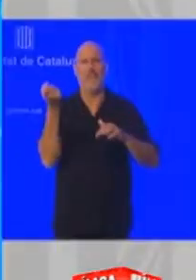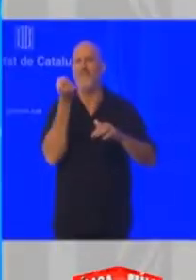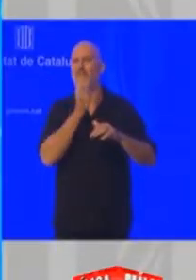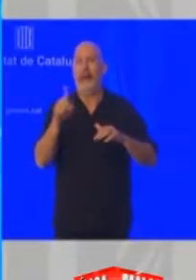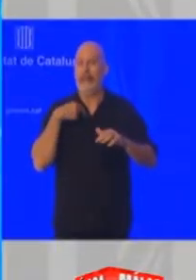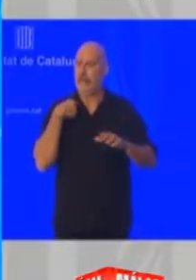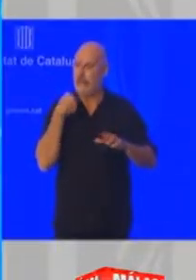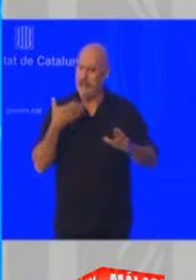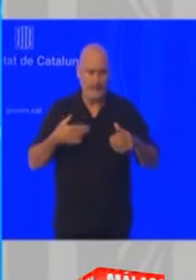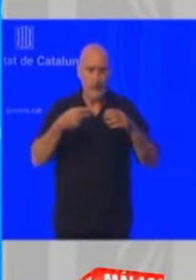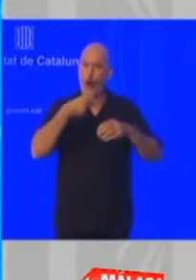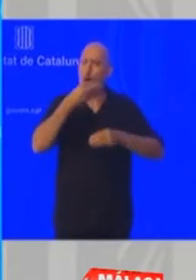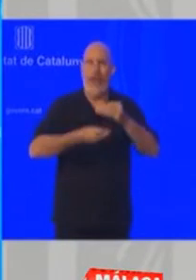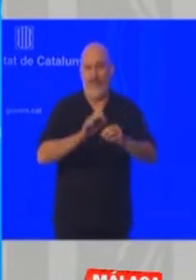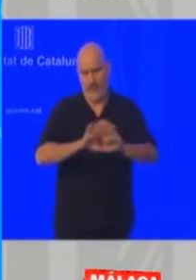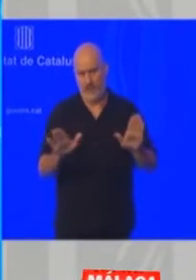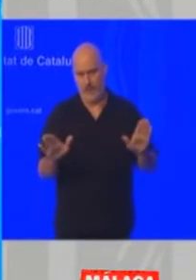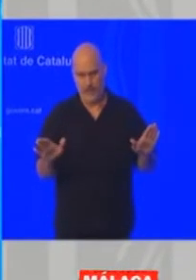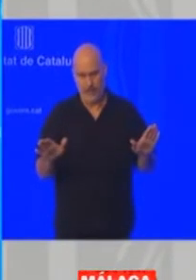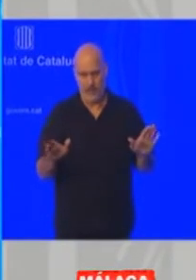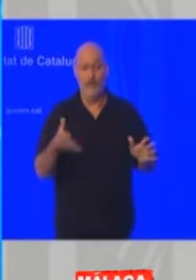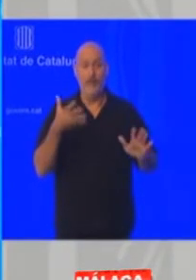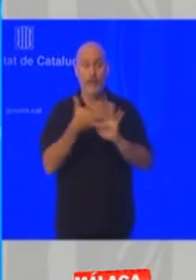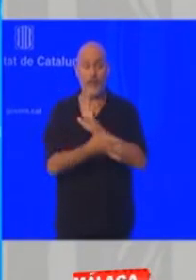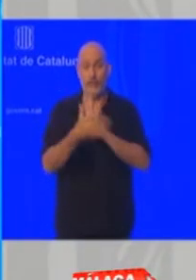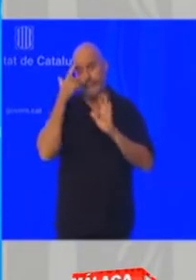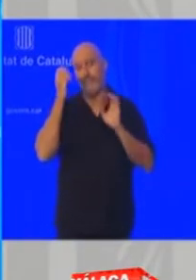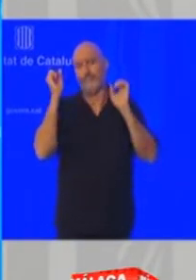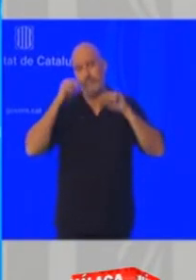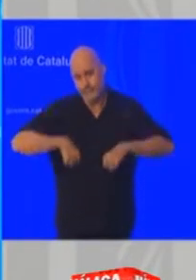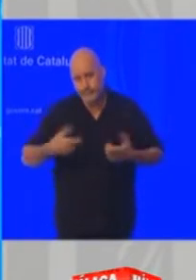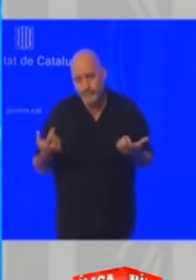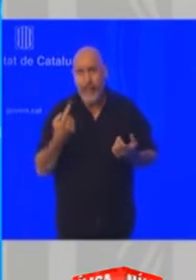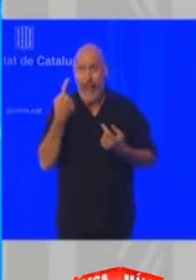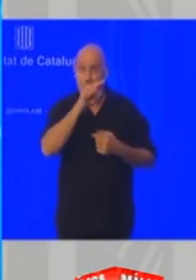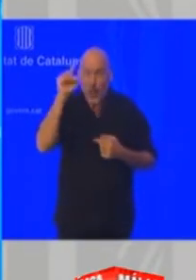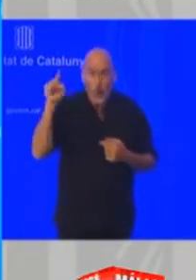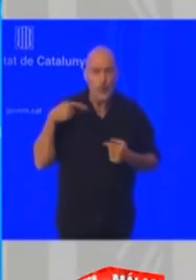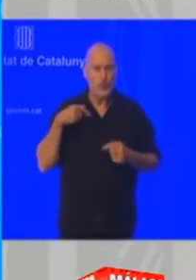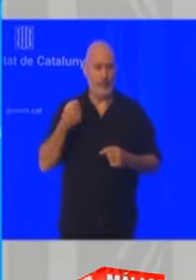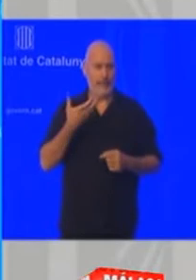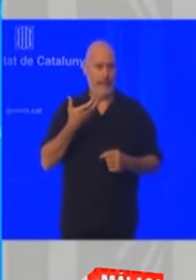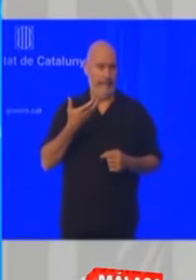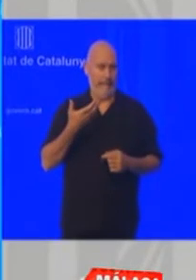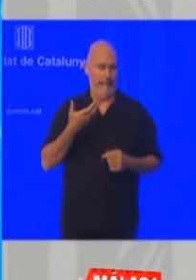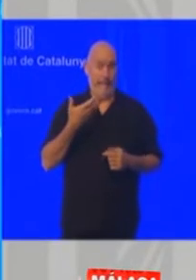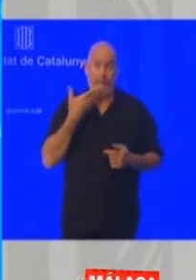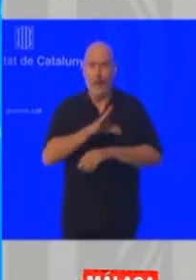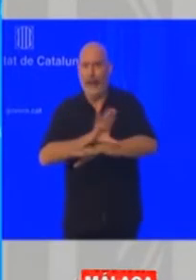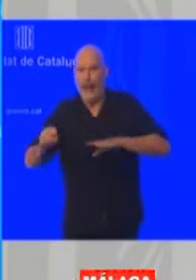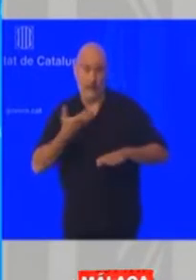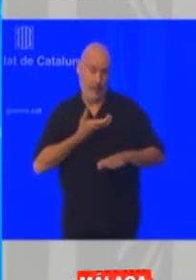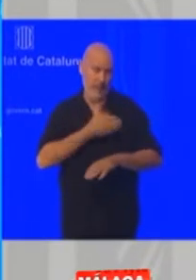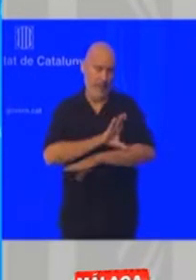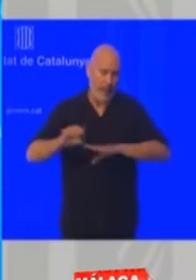el presidente de la Generalitat. Vamos a tomar una decisión que en algunos puntos del país ya habíamos tomado, como en Reus o como en Lleida, que